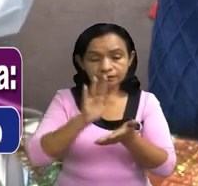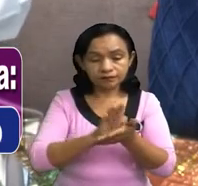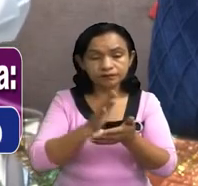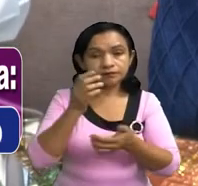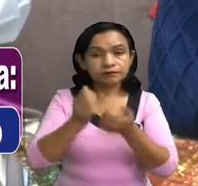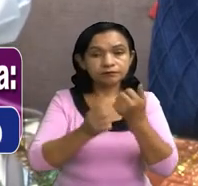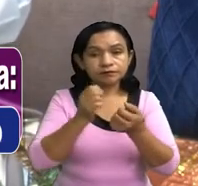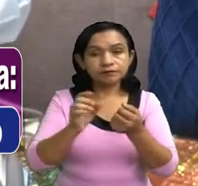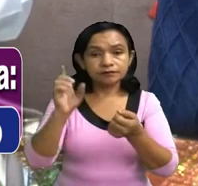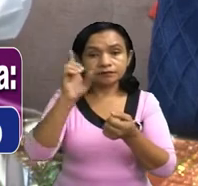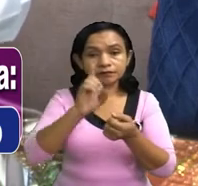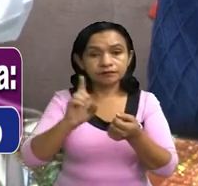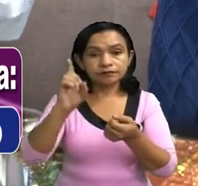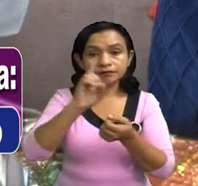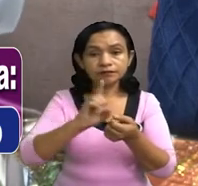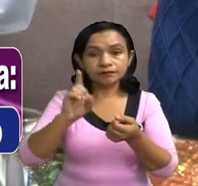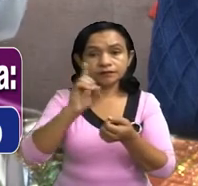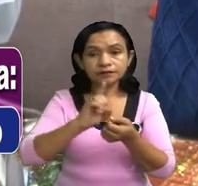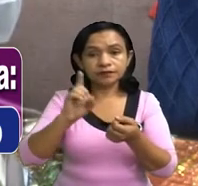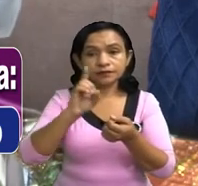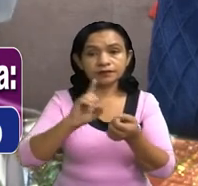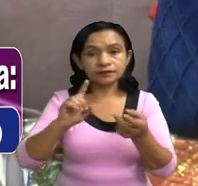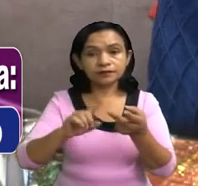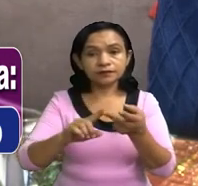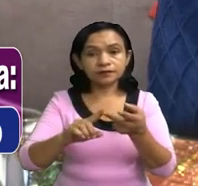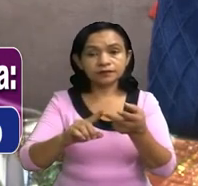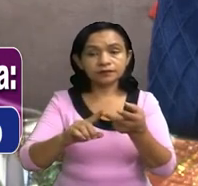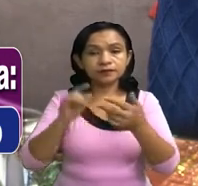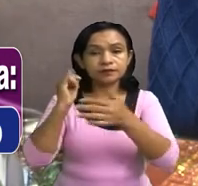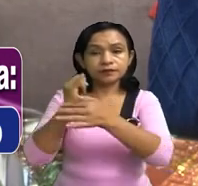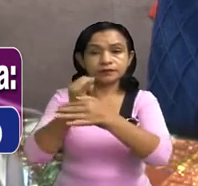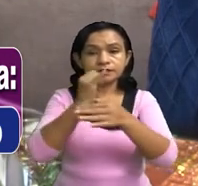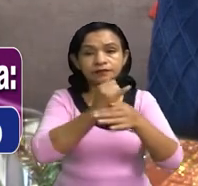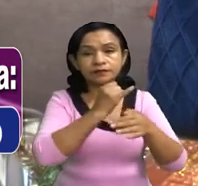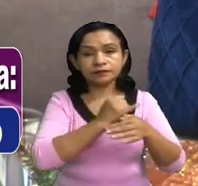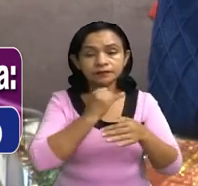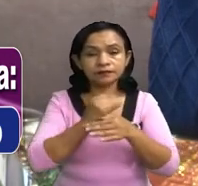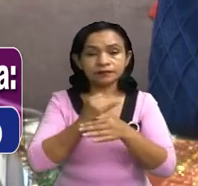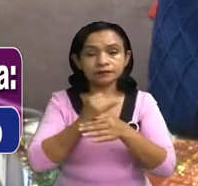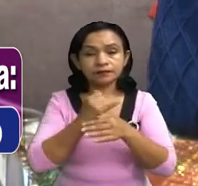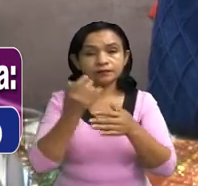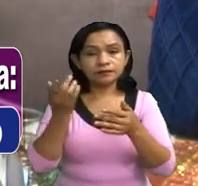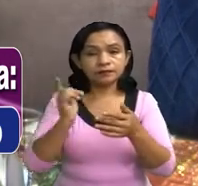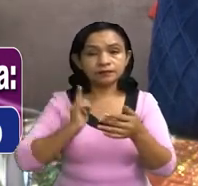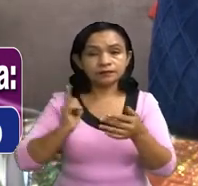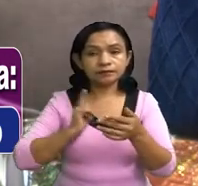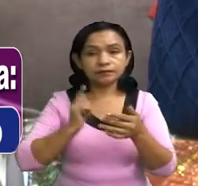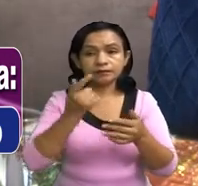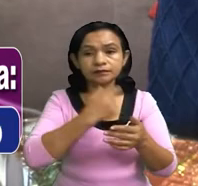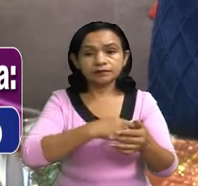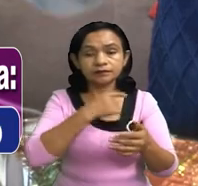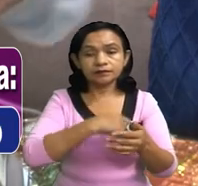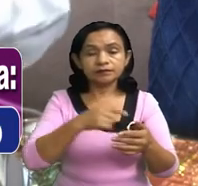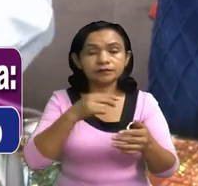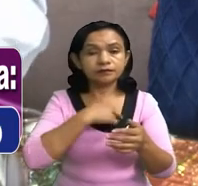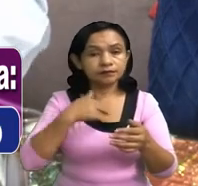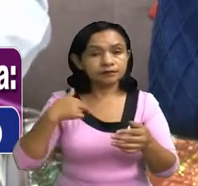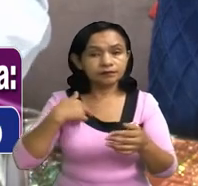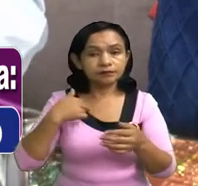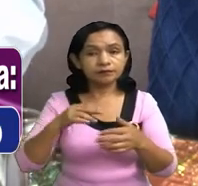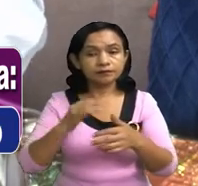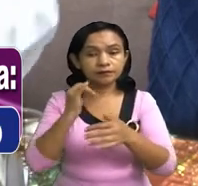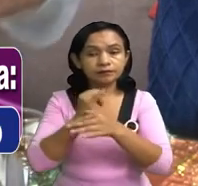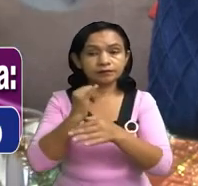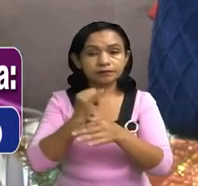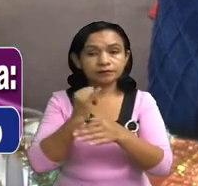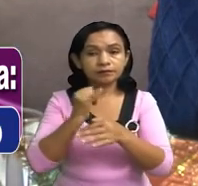Los domingos nos reunimos en nuestras iglesias o en nuestra comunidad donde tengamos una escuela, y ahí hacemos